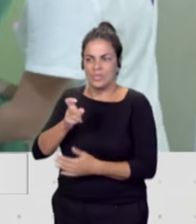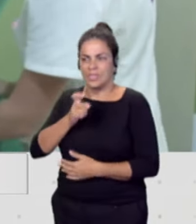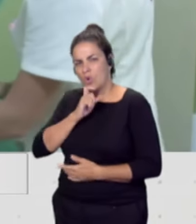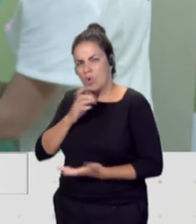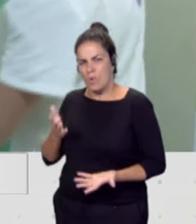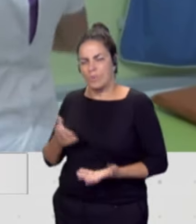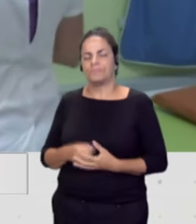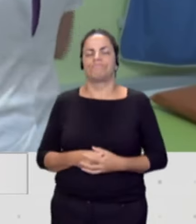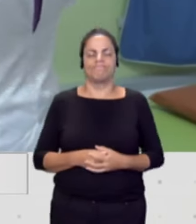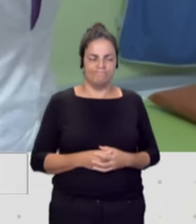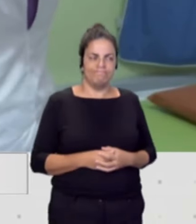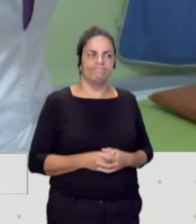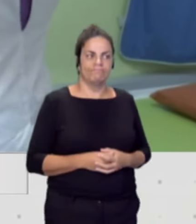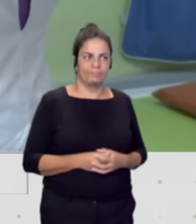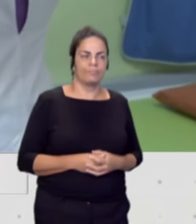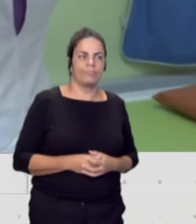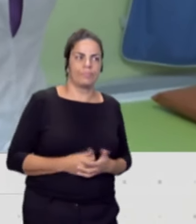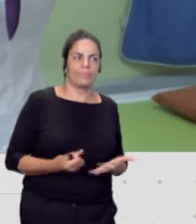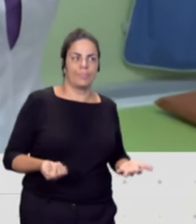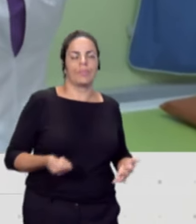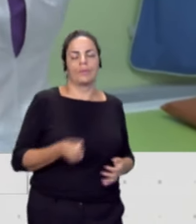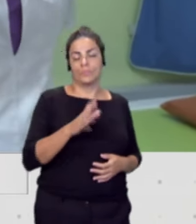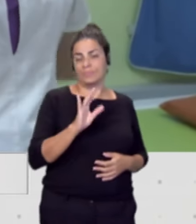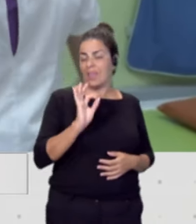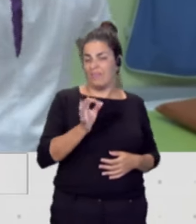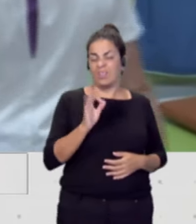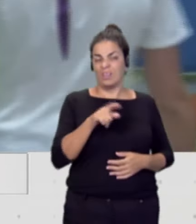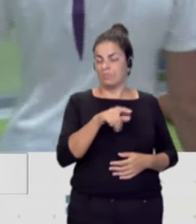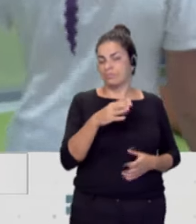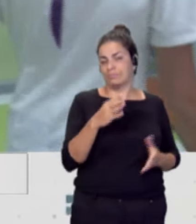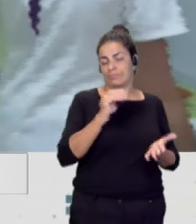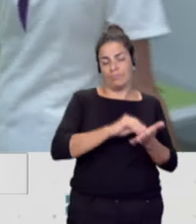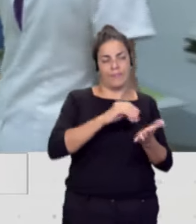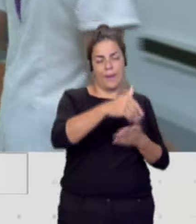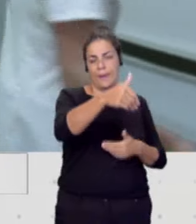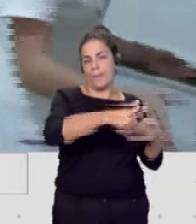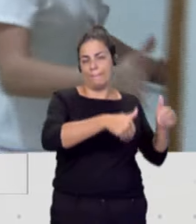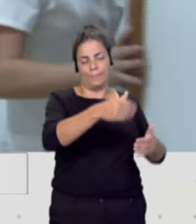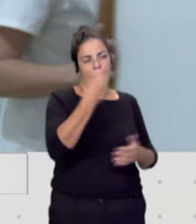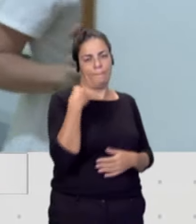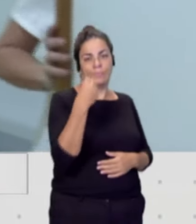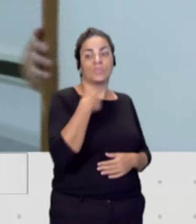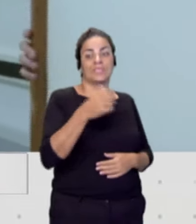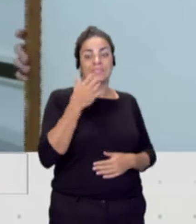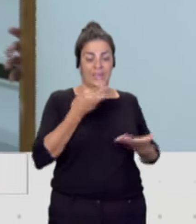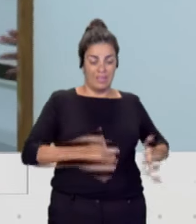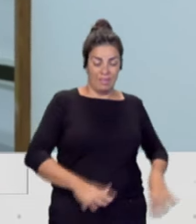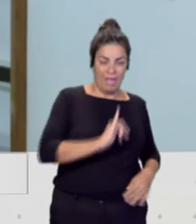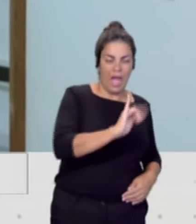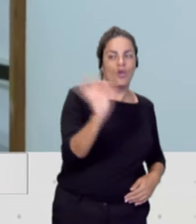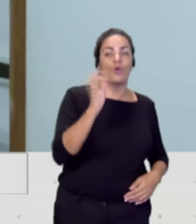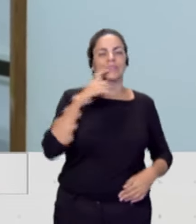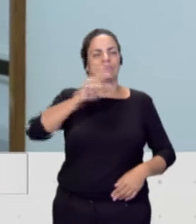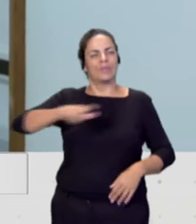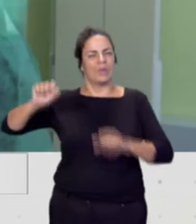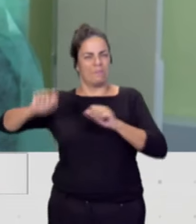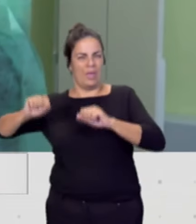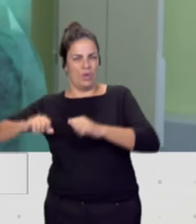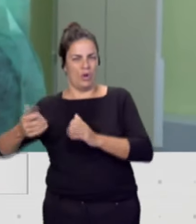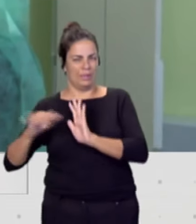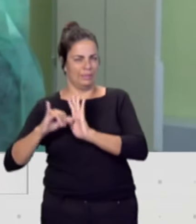Pues sí, es verdad que es algo que nos demandan también muchos cuando hay niños y también cuando hay personas mayores, ¿no?